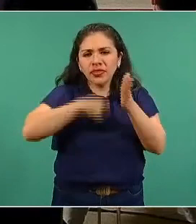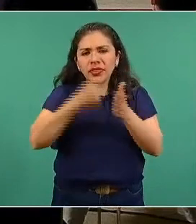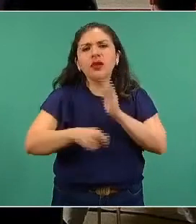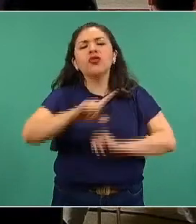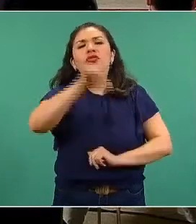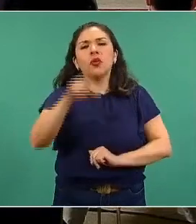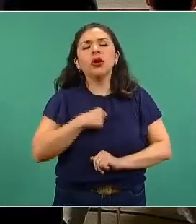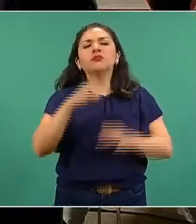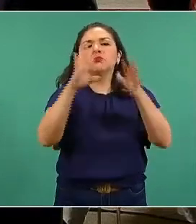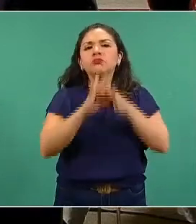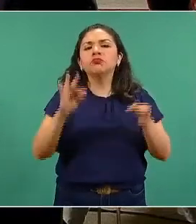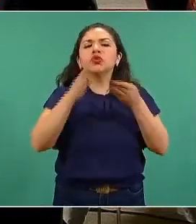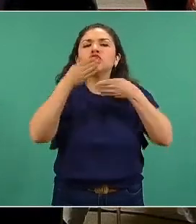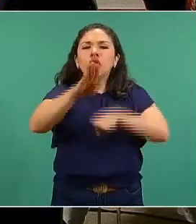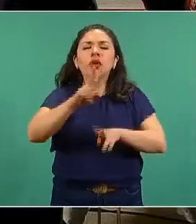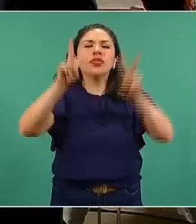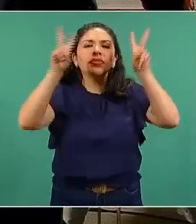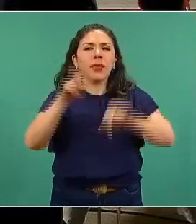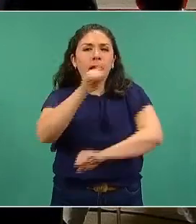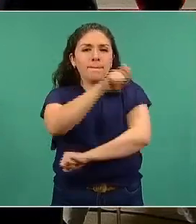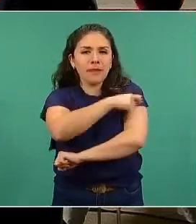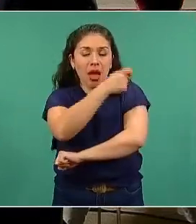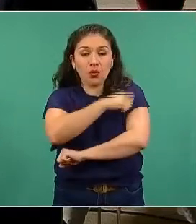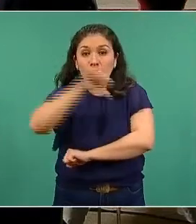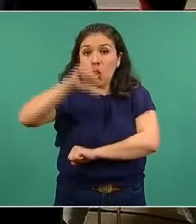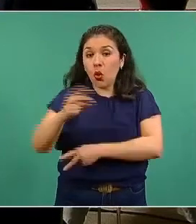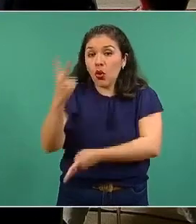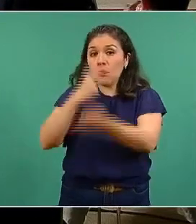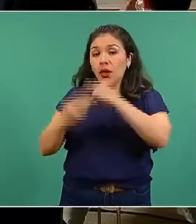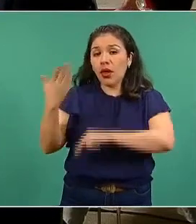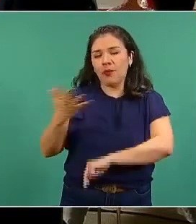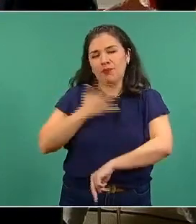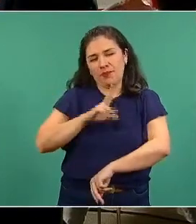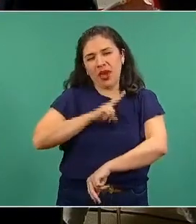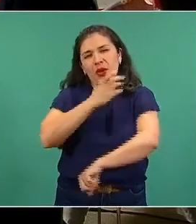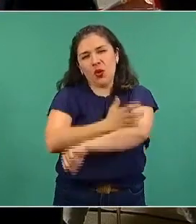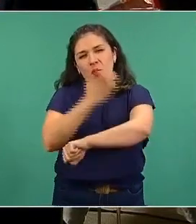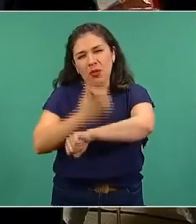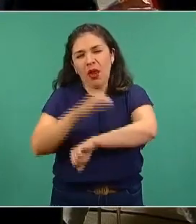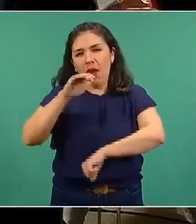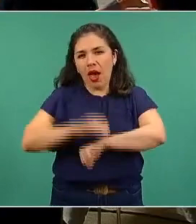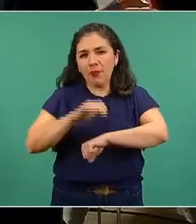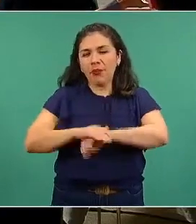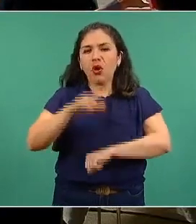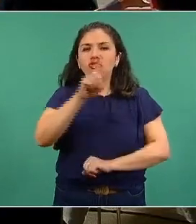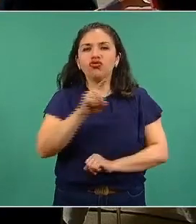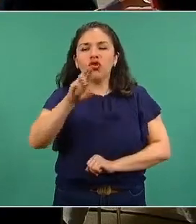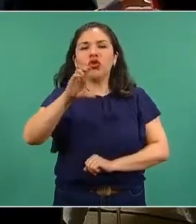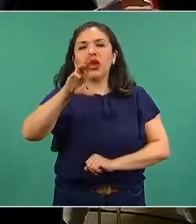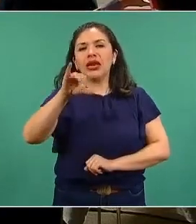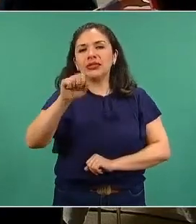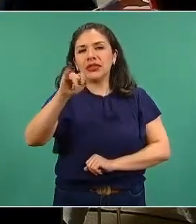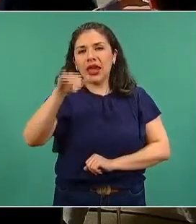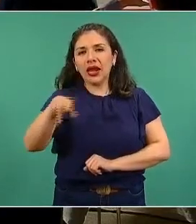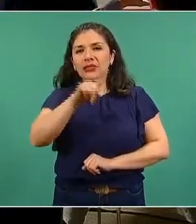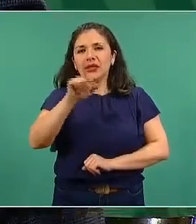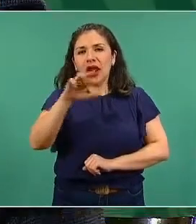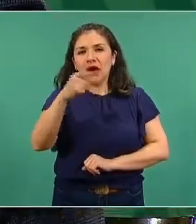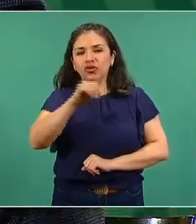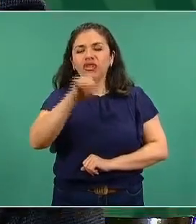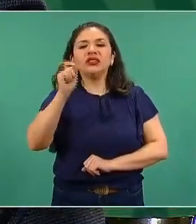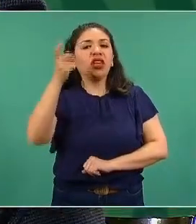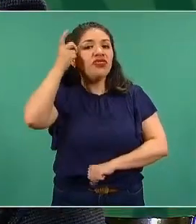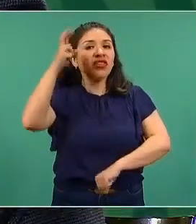comentaremos sobre la vacunación. Nos acompaña nuestro colega y amigo, el doctor Cristian Zaragoza, quien es el